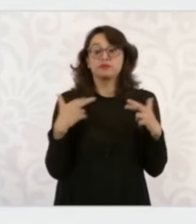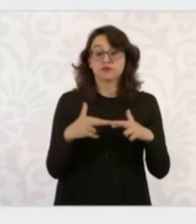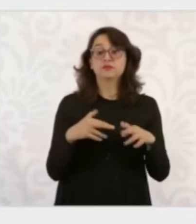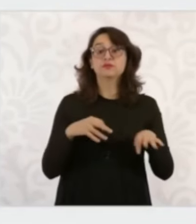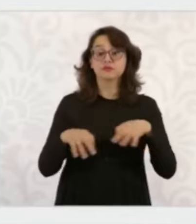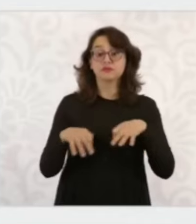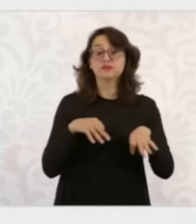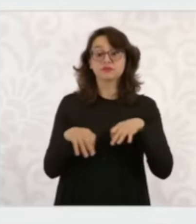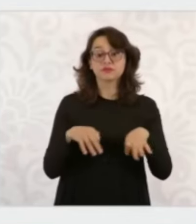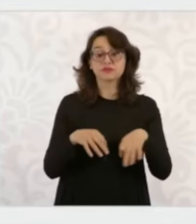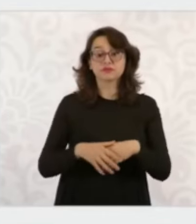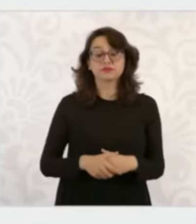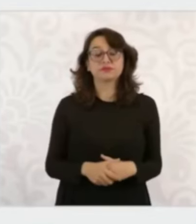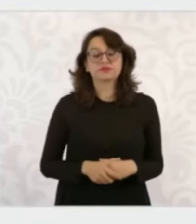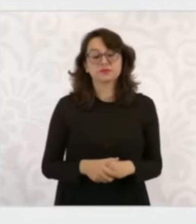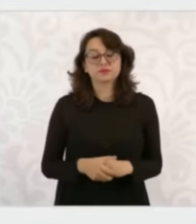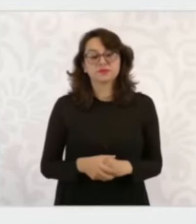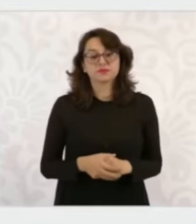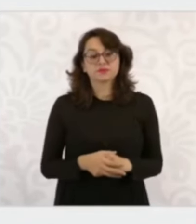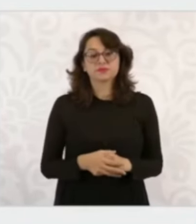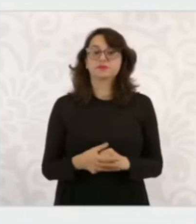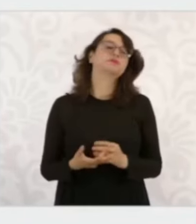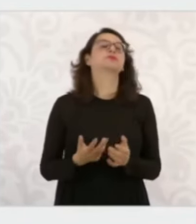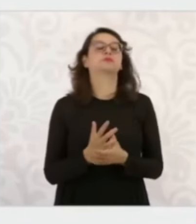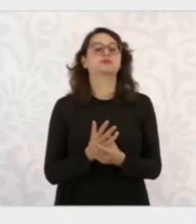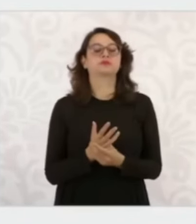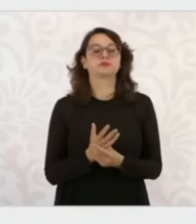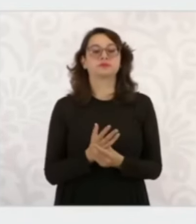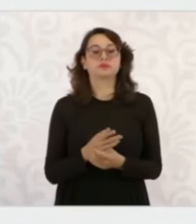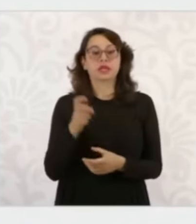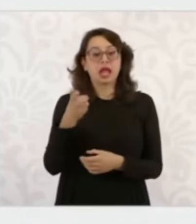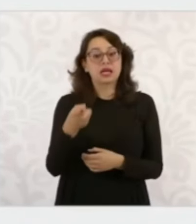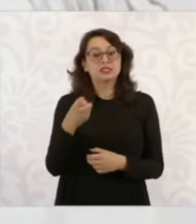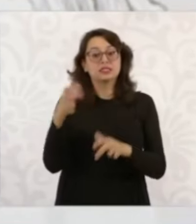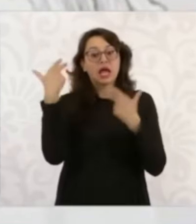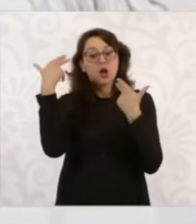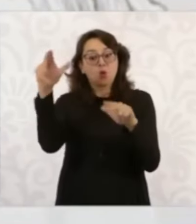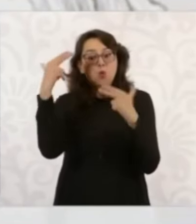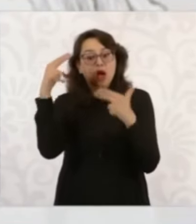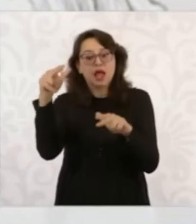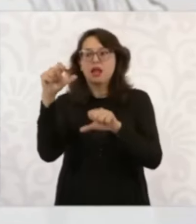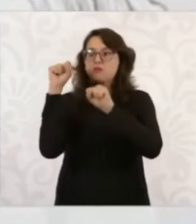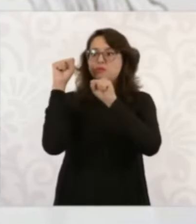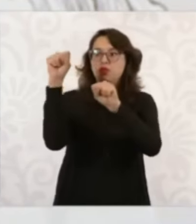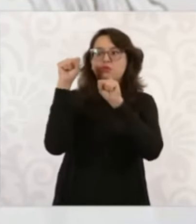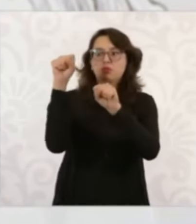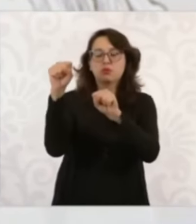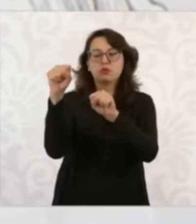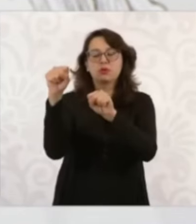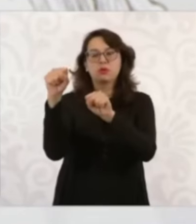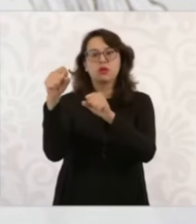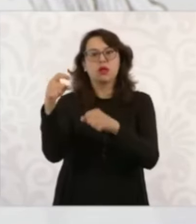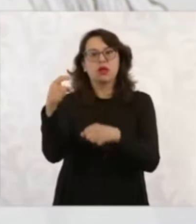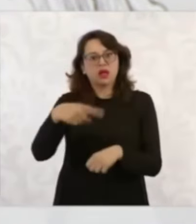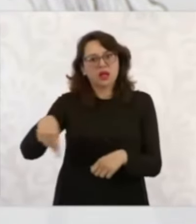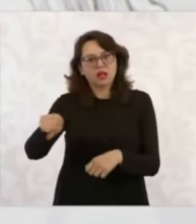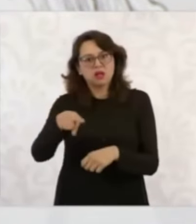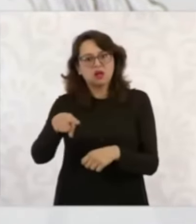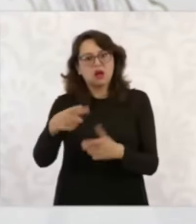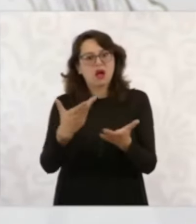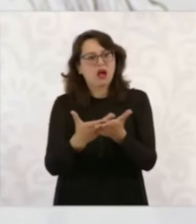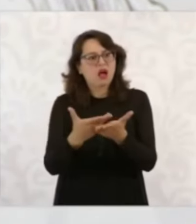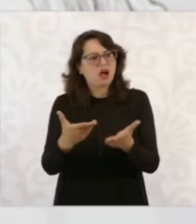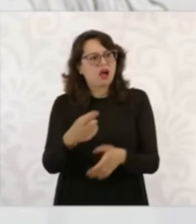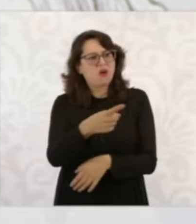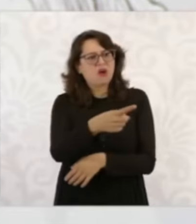trabajadores universitarios. Muchos de los dirigentes del SPAUNAM y ellos hoy están con los